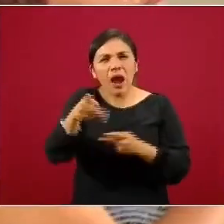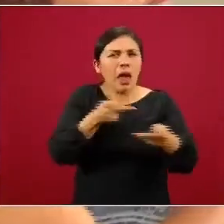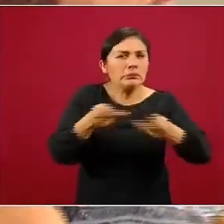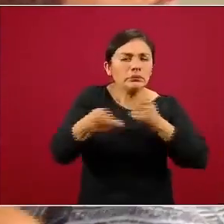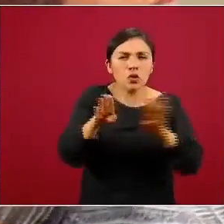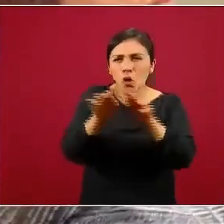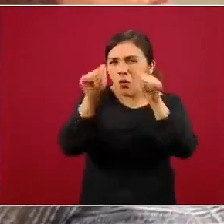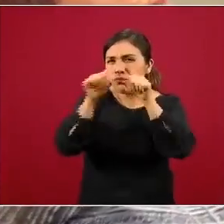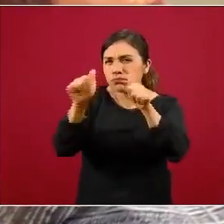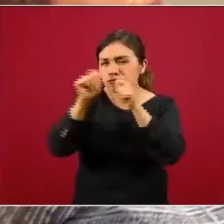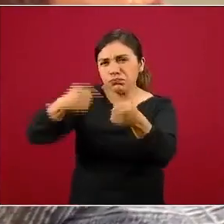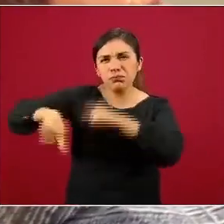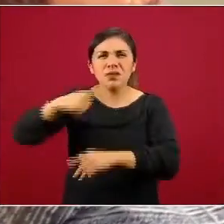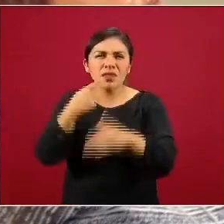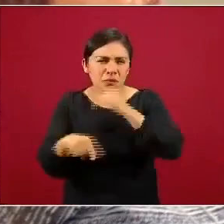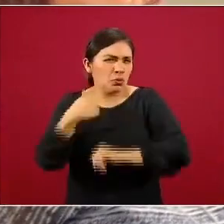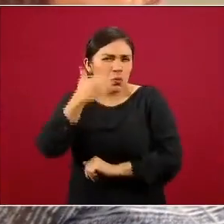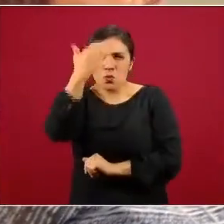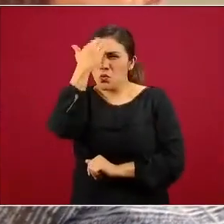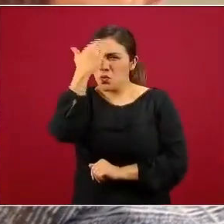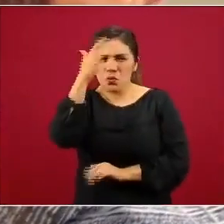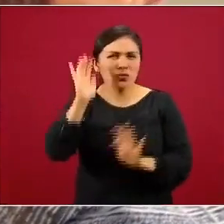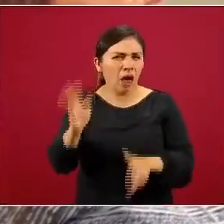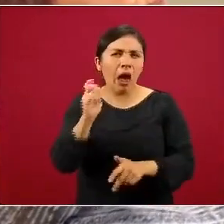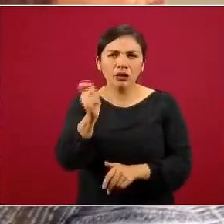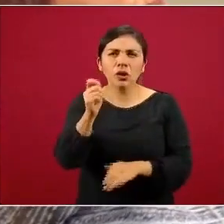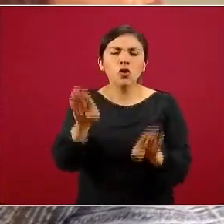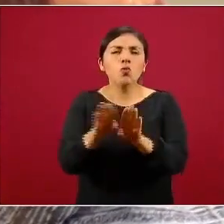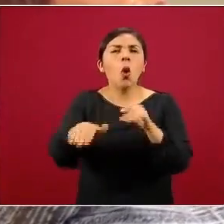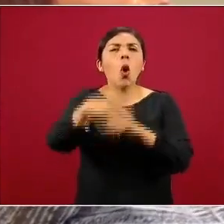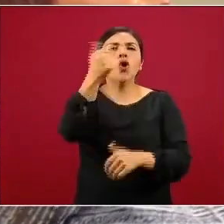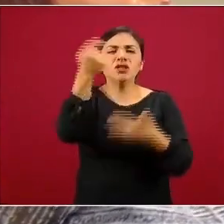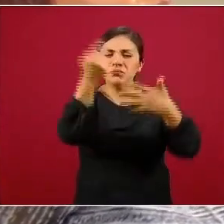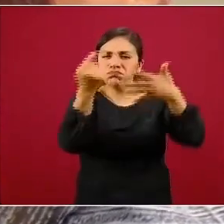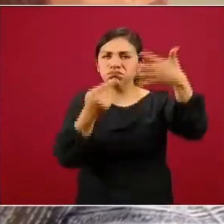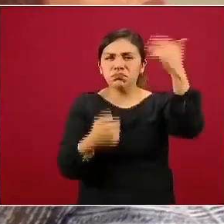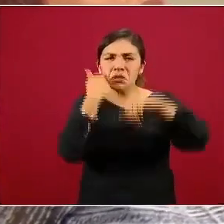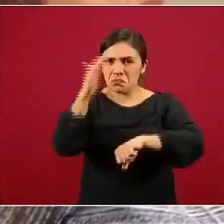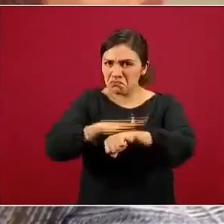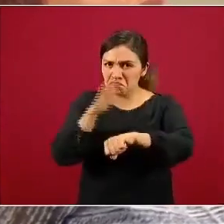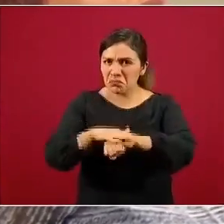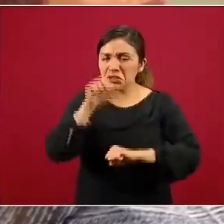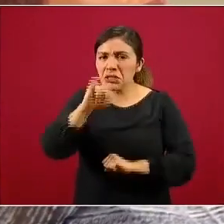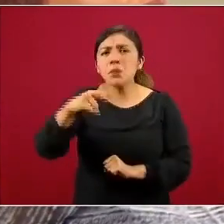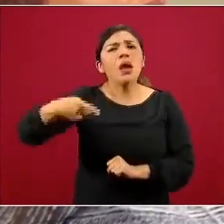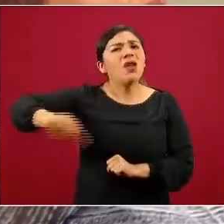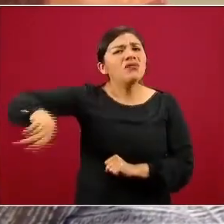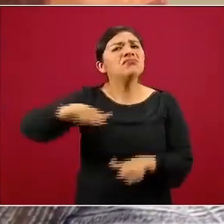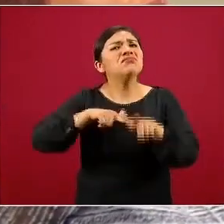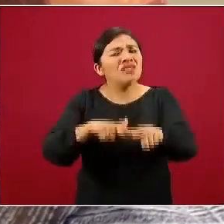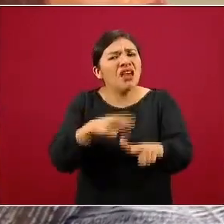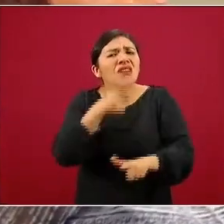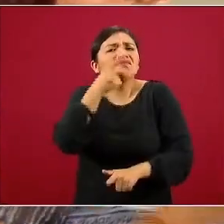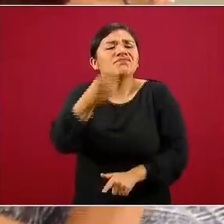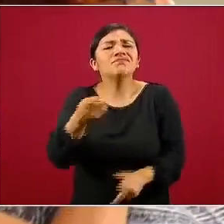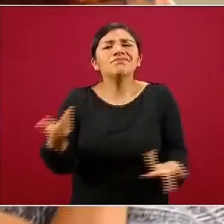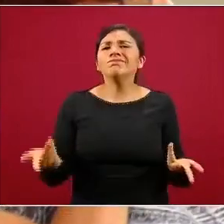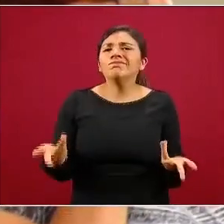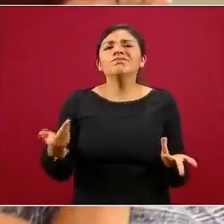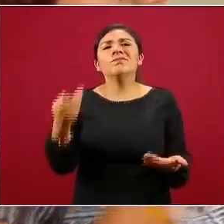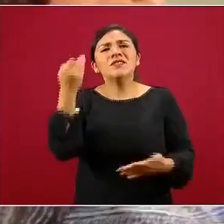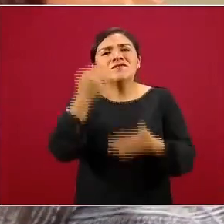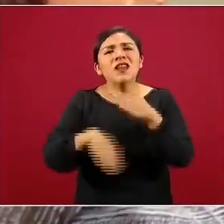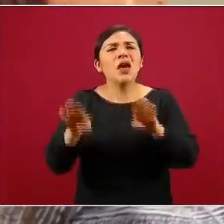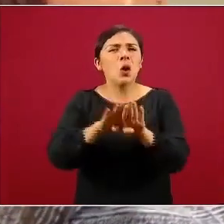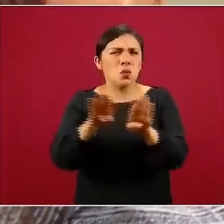poder atender todas las demandas. Conozco perfectamente los 11 puntos que se han cumplido. Sin embargo, ellos siguen comentando que